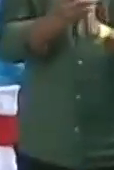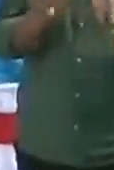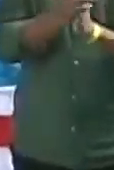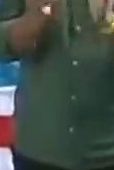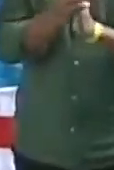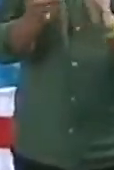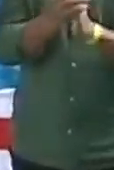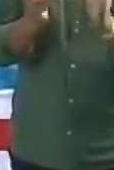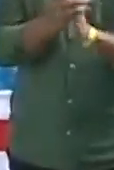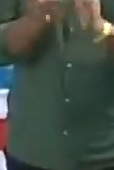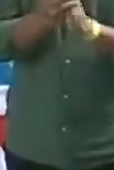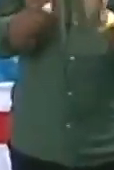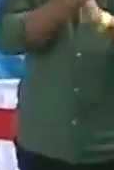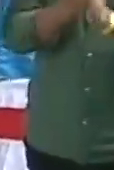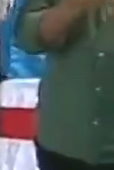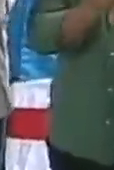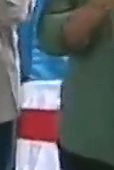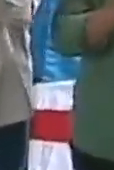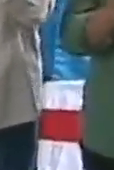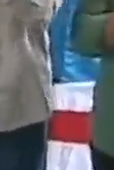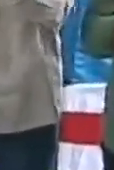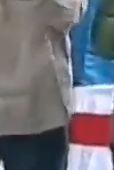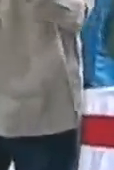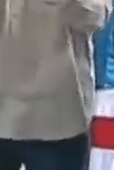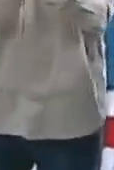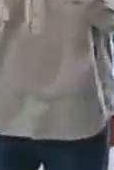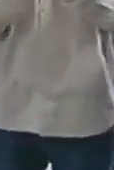Excelente, excelente. Muy bueno.